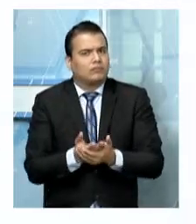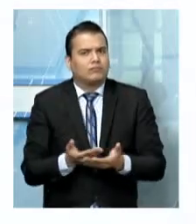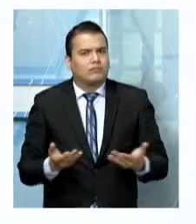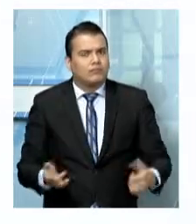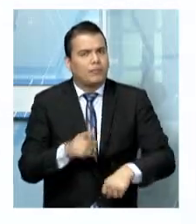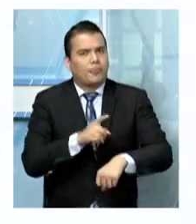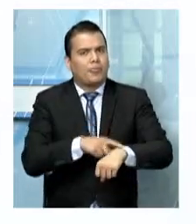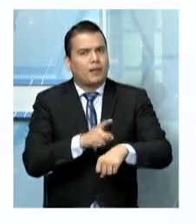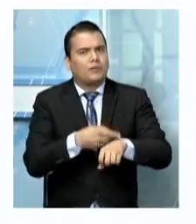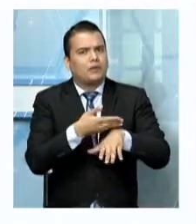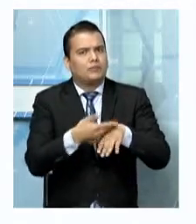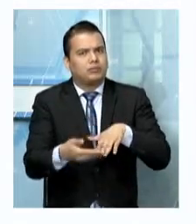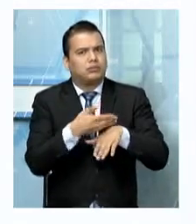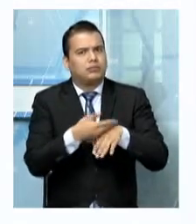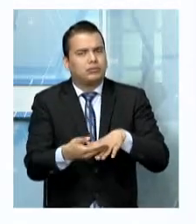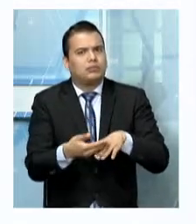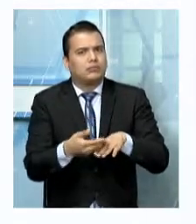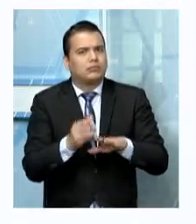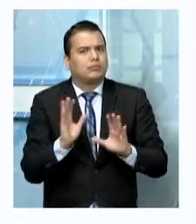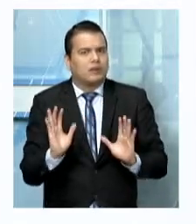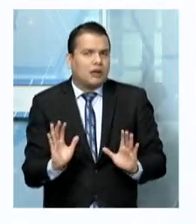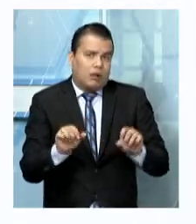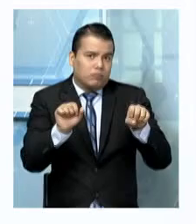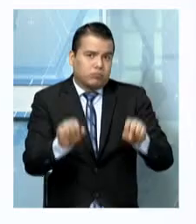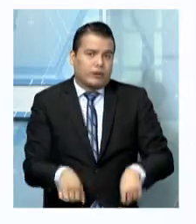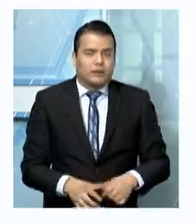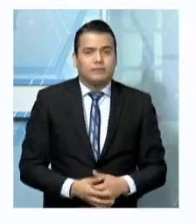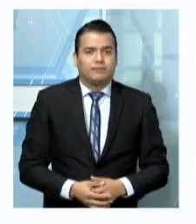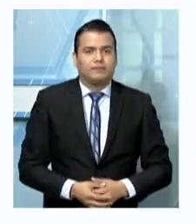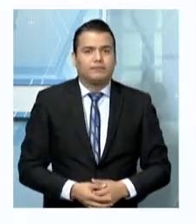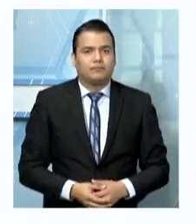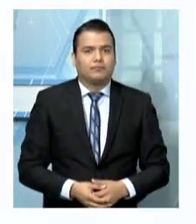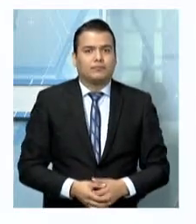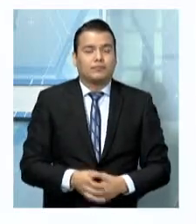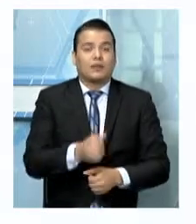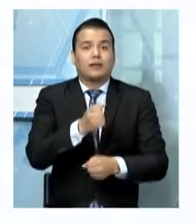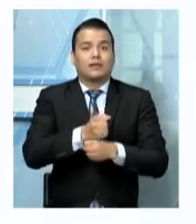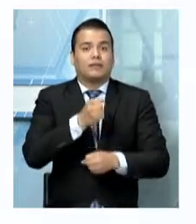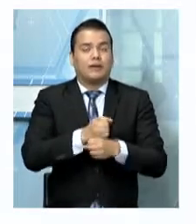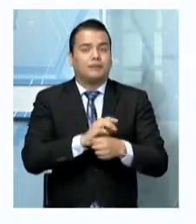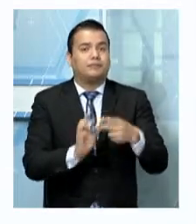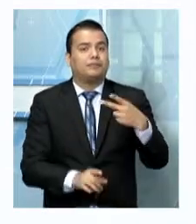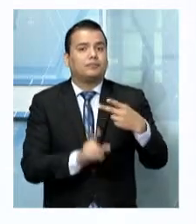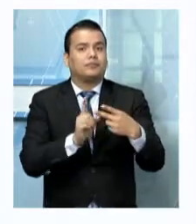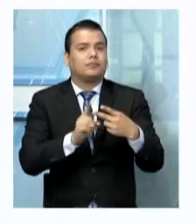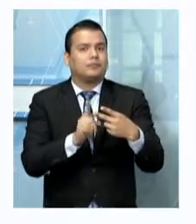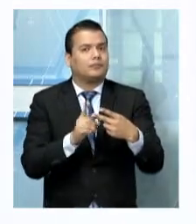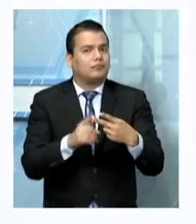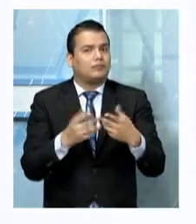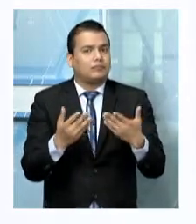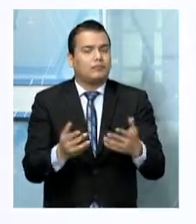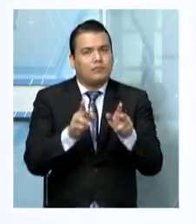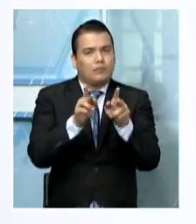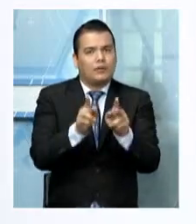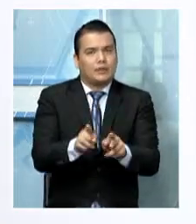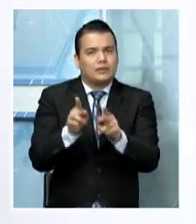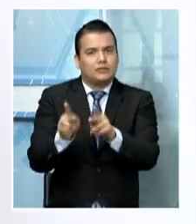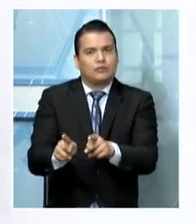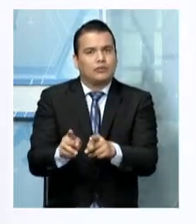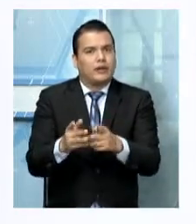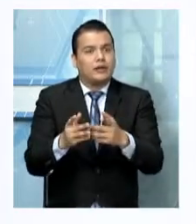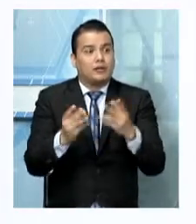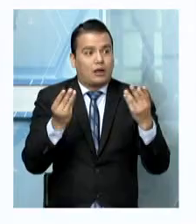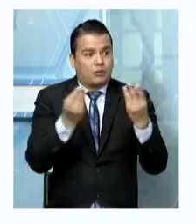horarios extendidos, también como se ha propuesto a nivel nacional. Segunda recomendación, permitir el ingreso solamente de